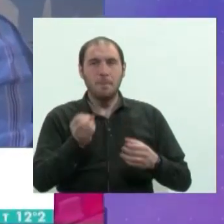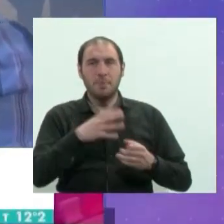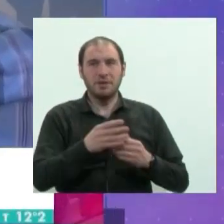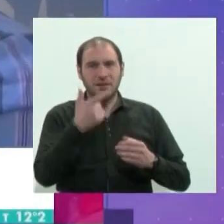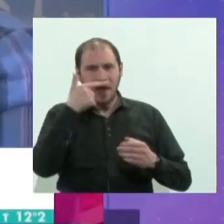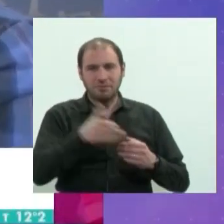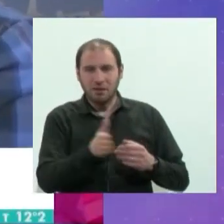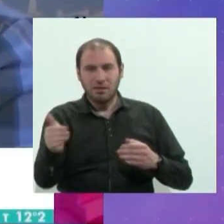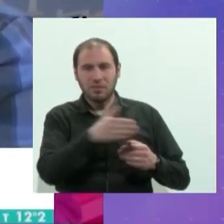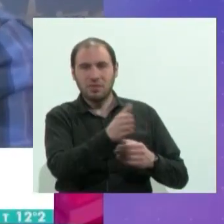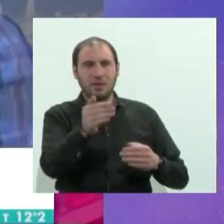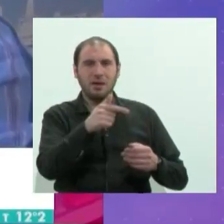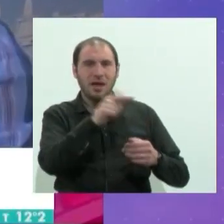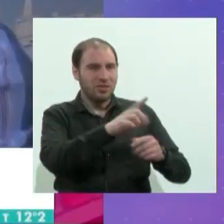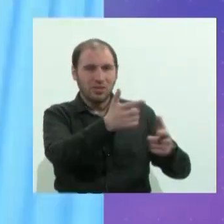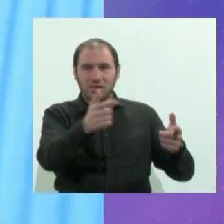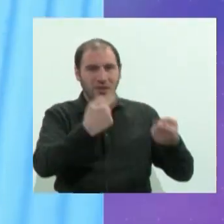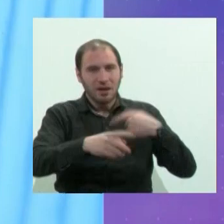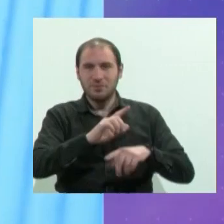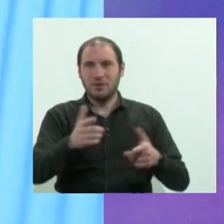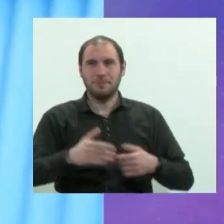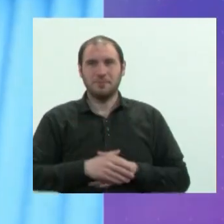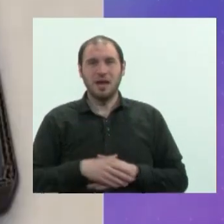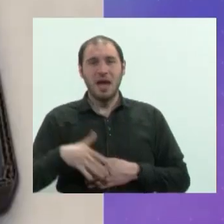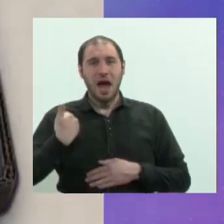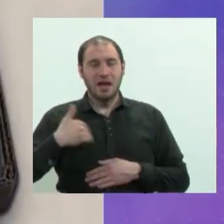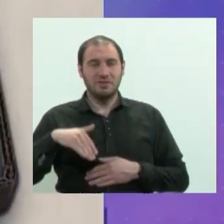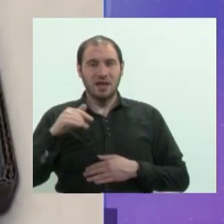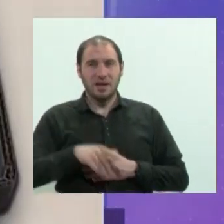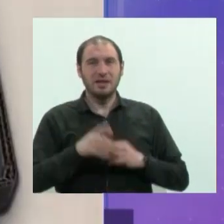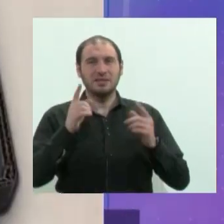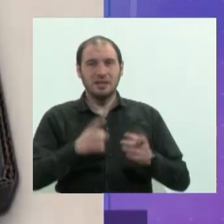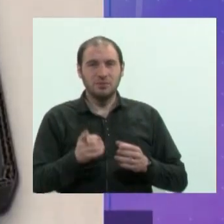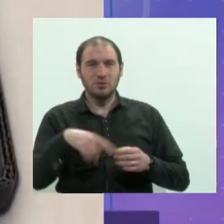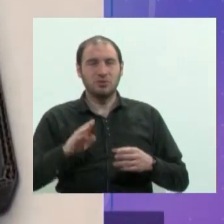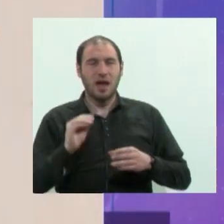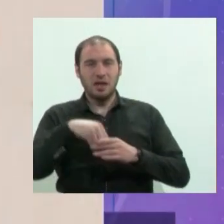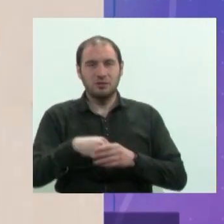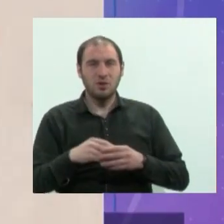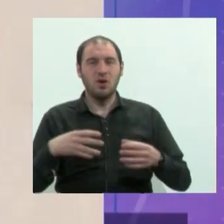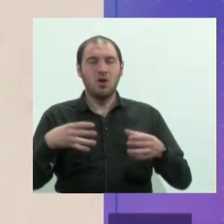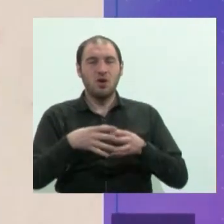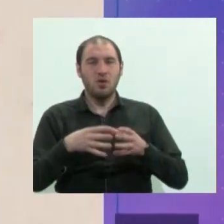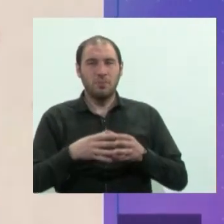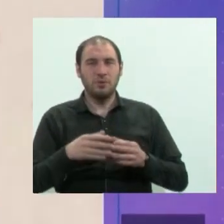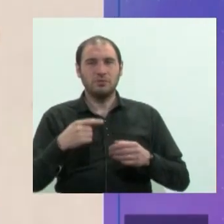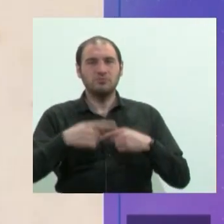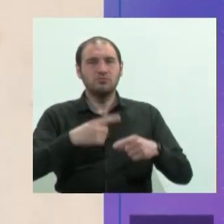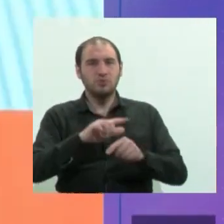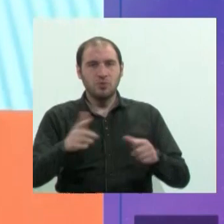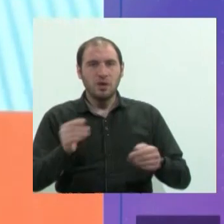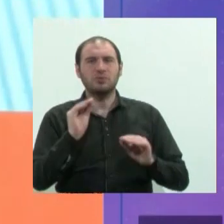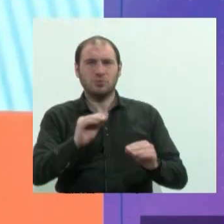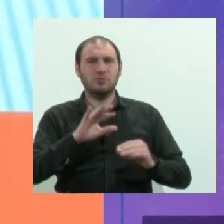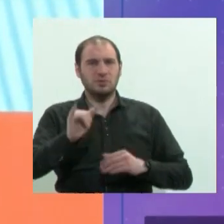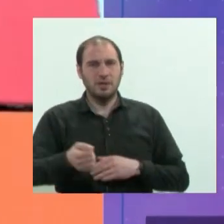gastar nafta yendo a los tachos que no tiene que reemplazar. En Argentina también formamos parte de este sistema no sustentable que